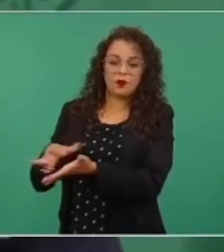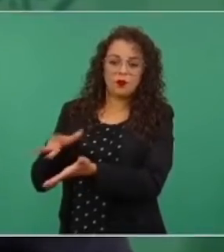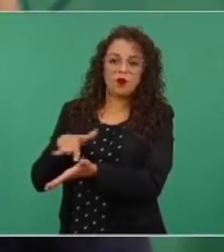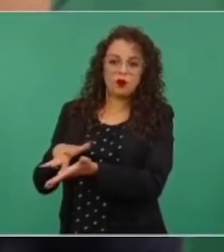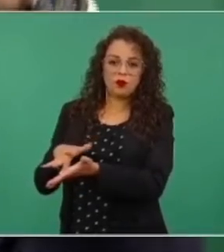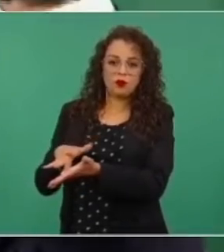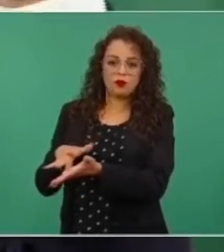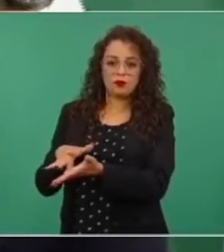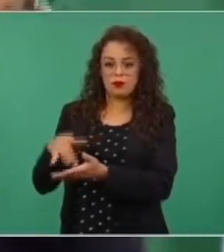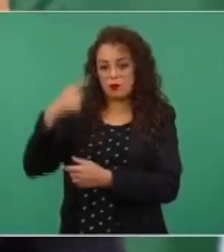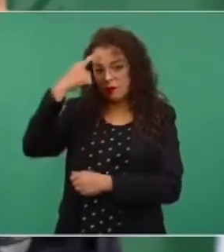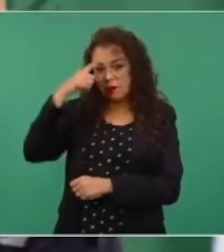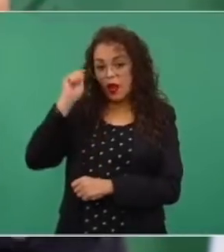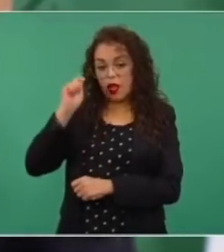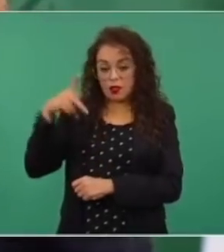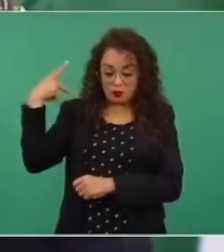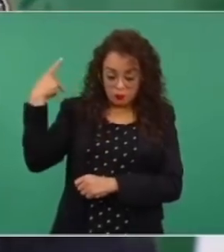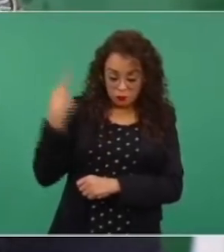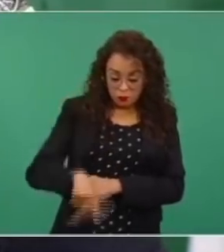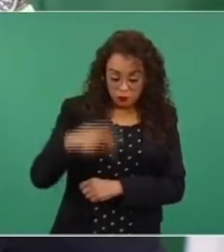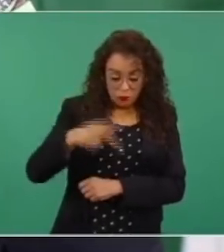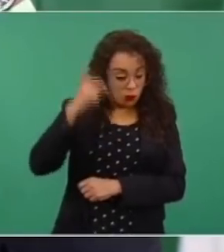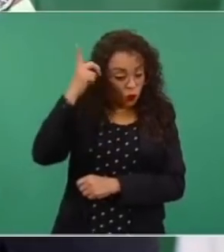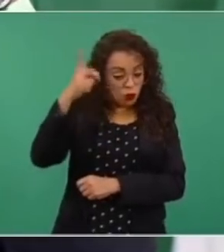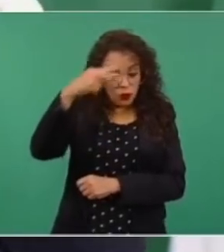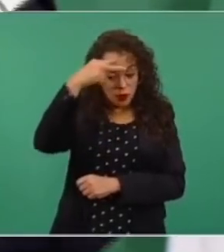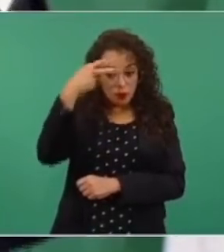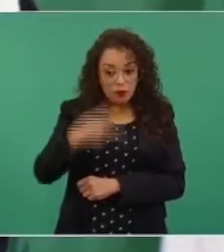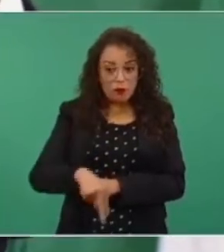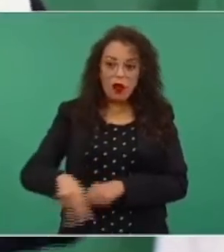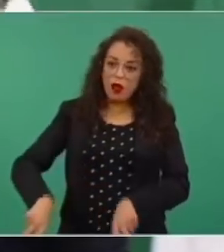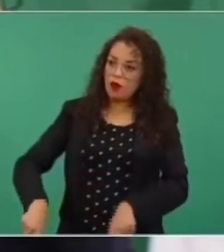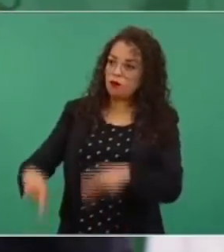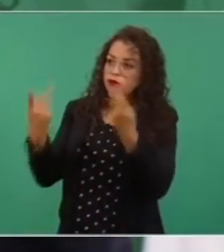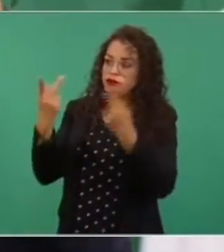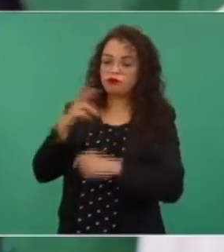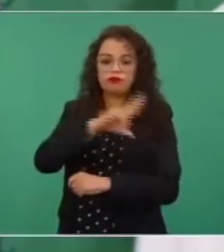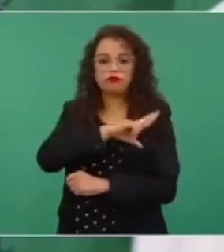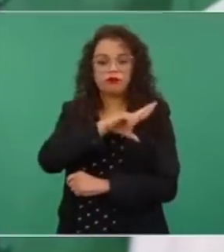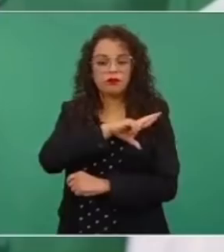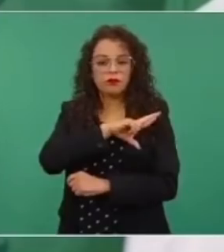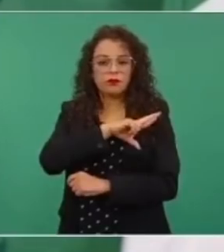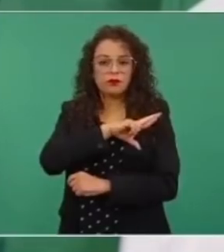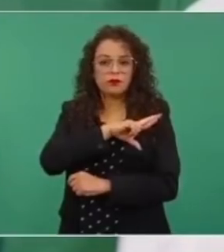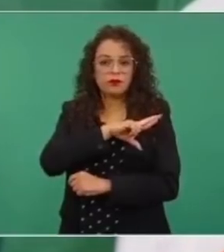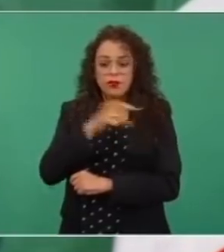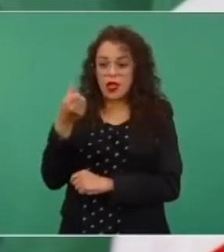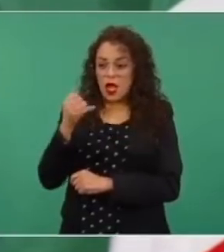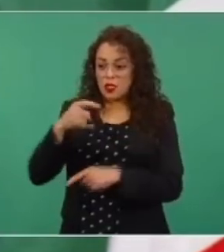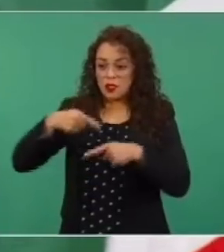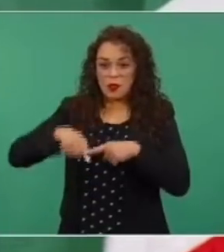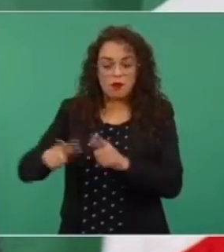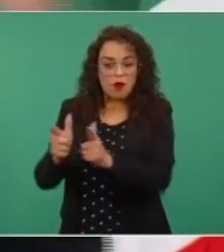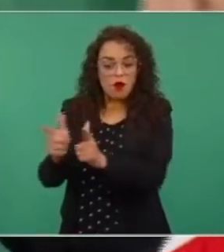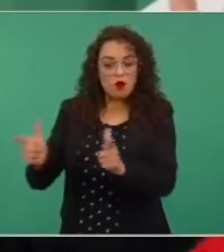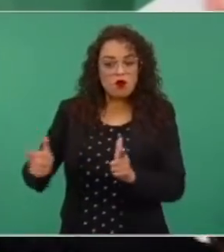con la entrega de los bienes de la nación a los allegados de Salinas. Así se conformó este grupo